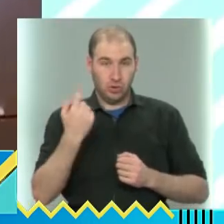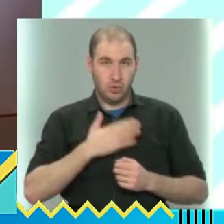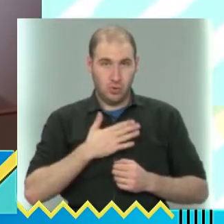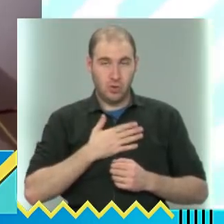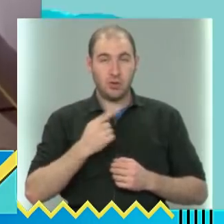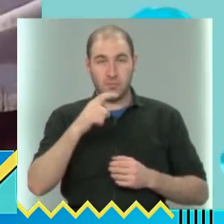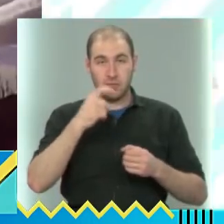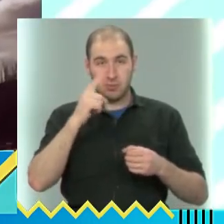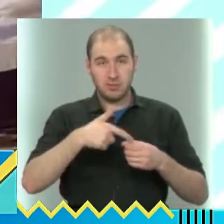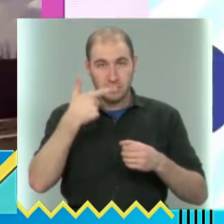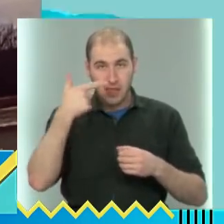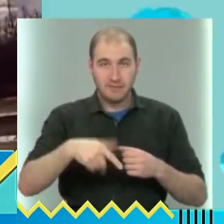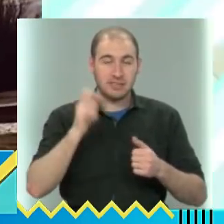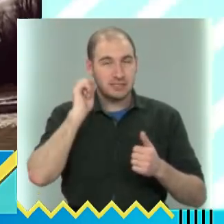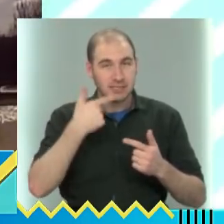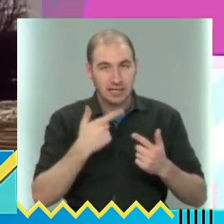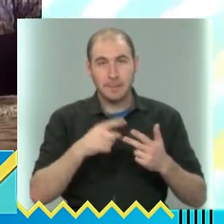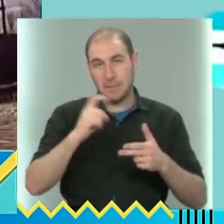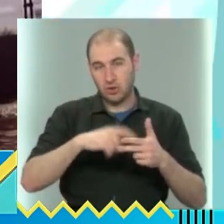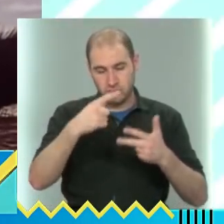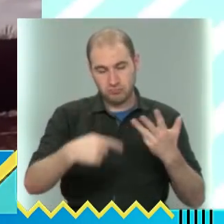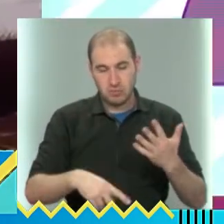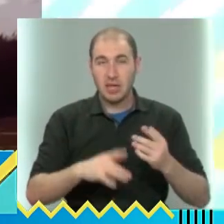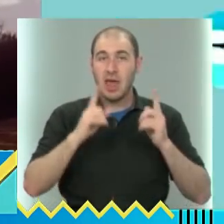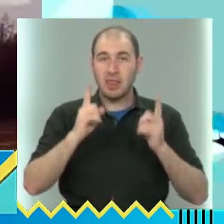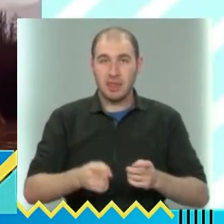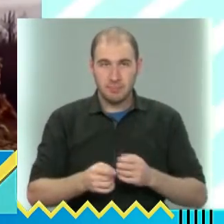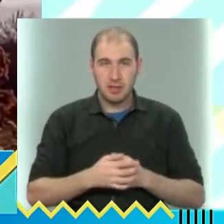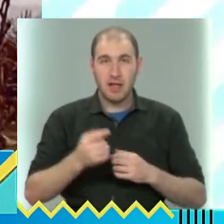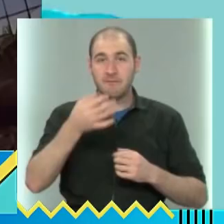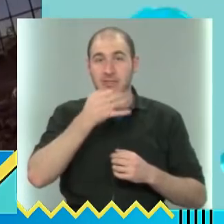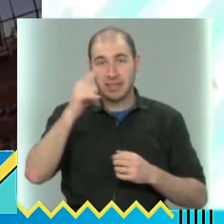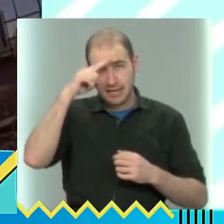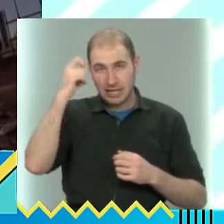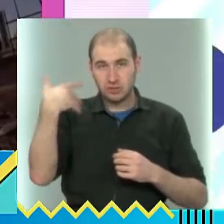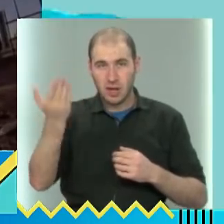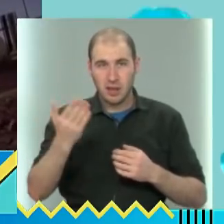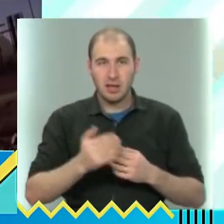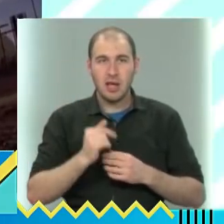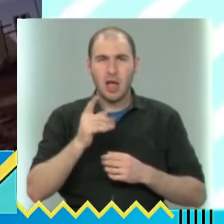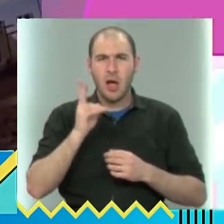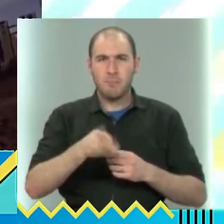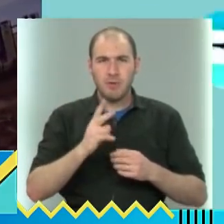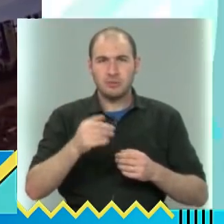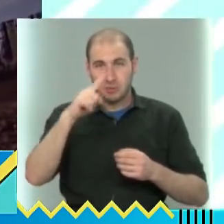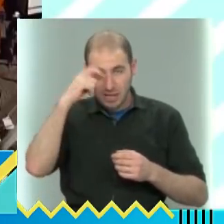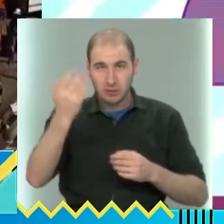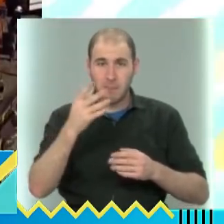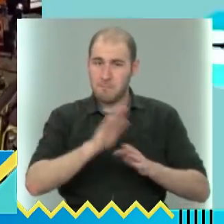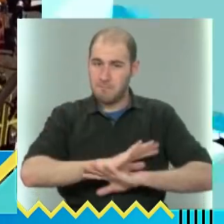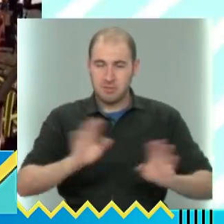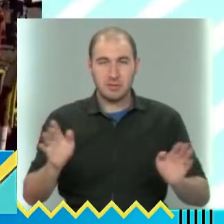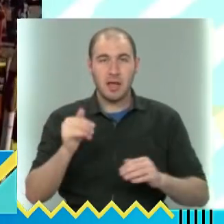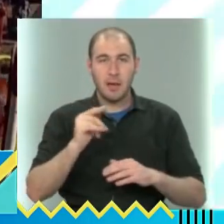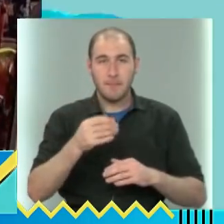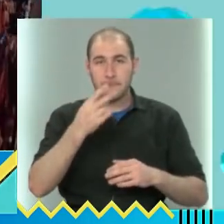de combustible, tanto gas como petróleo, sino que está exportando y ha levantado las prohibiciones de exportación para